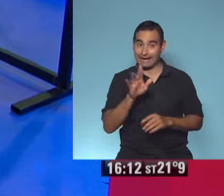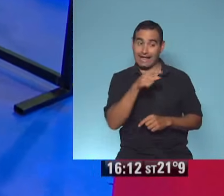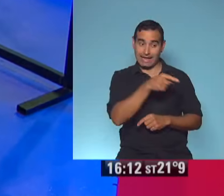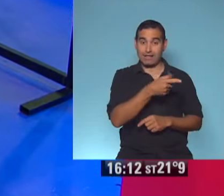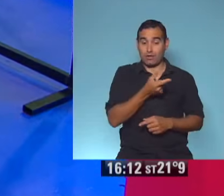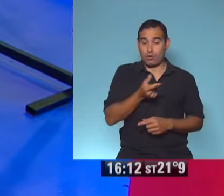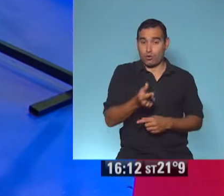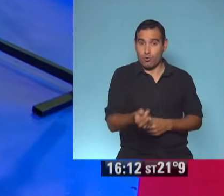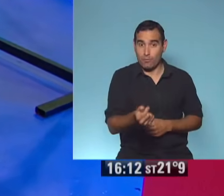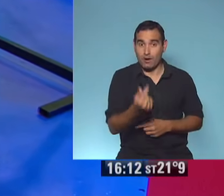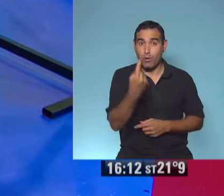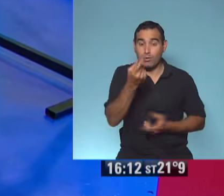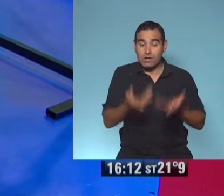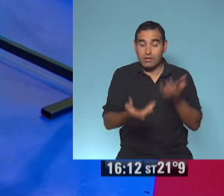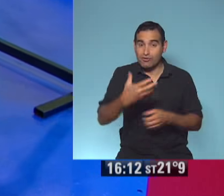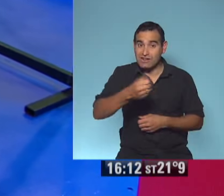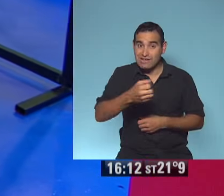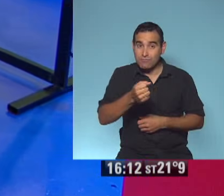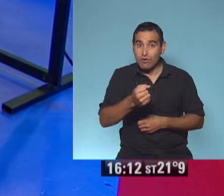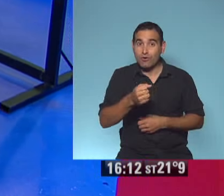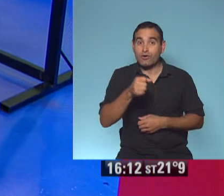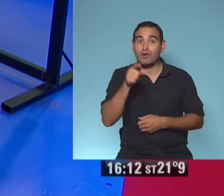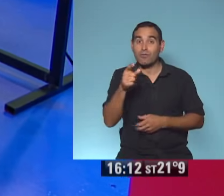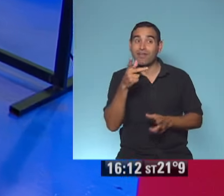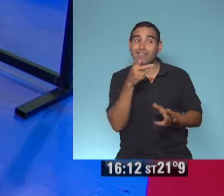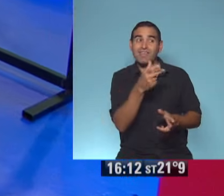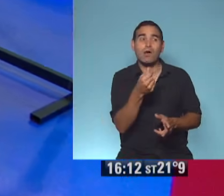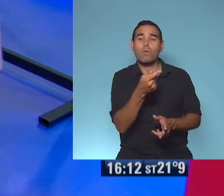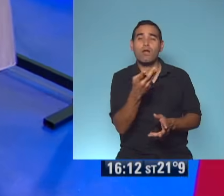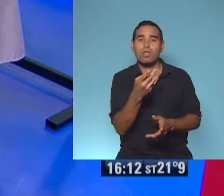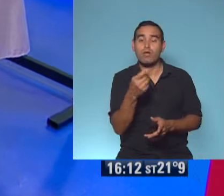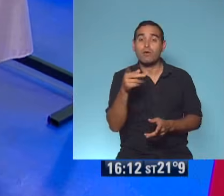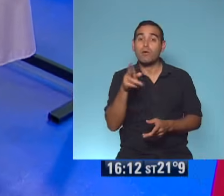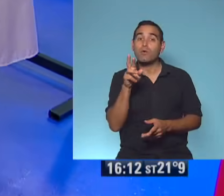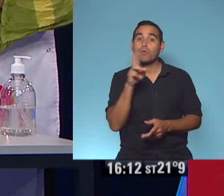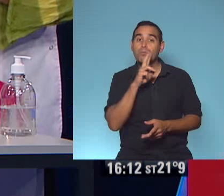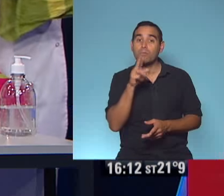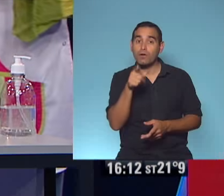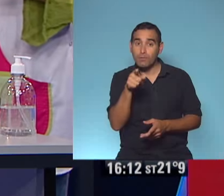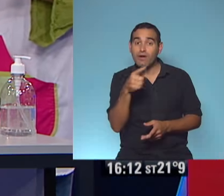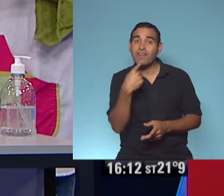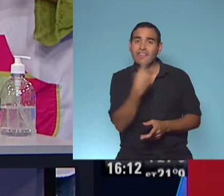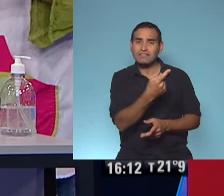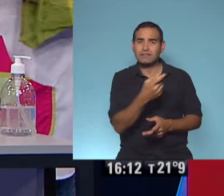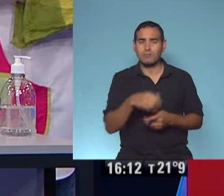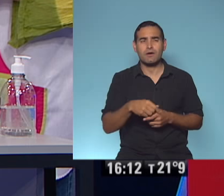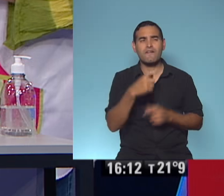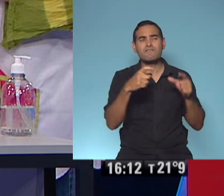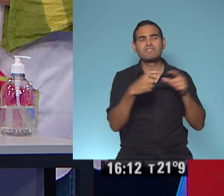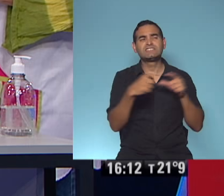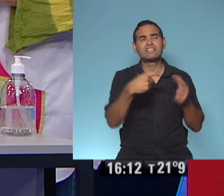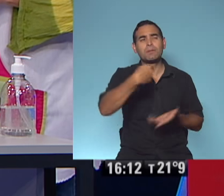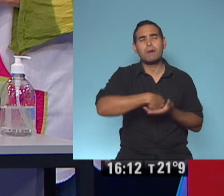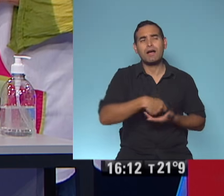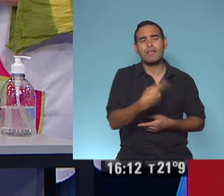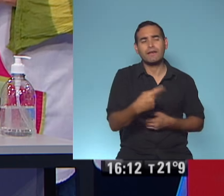comprar el kilo de limones y le diga cuánto sale, la verdulera le va a preguntar con qué billetes me vas a